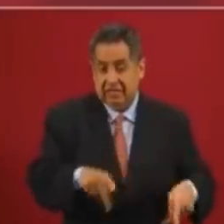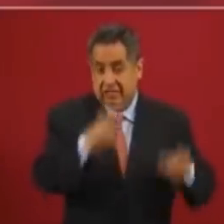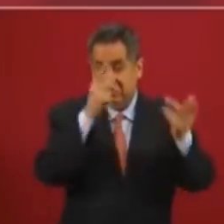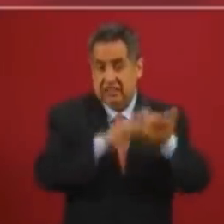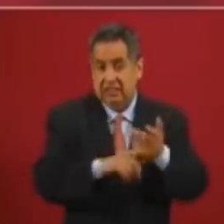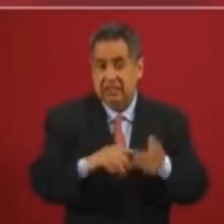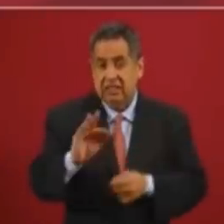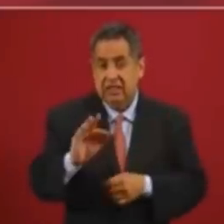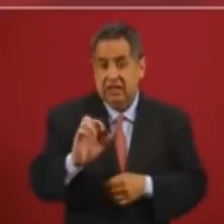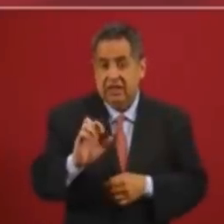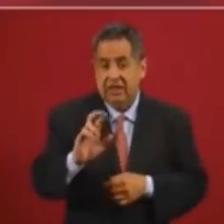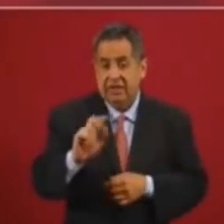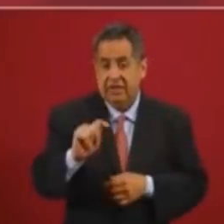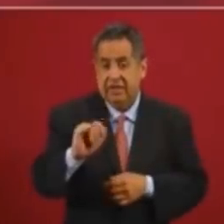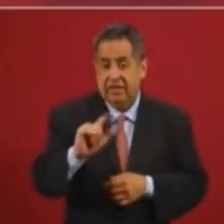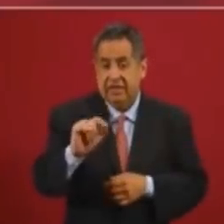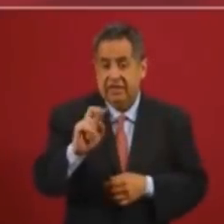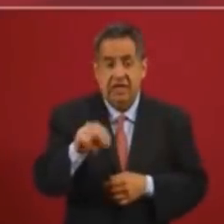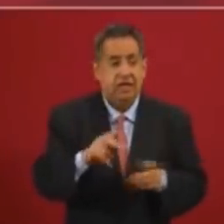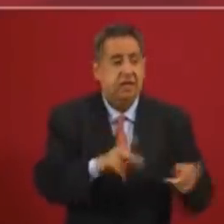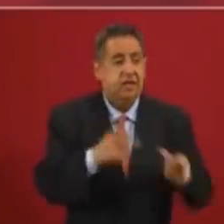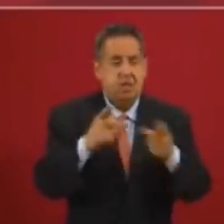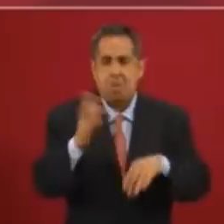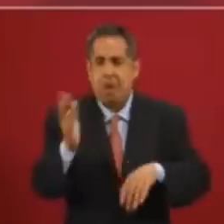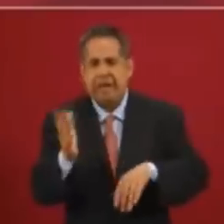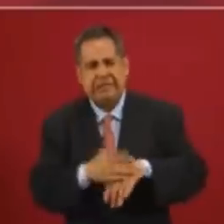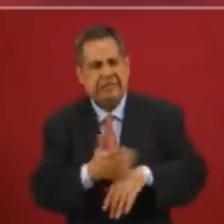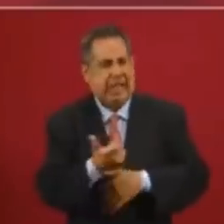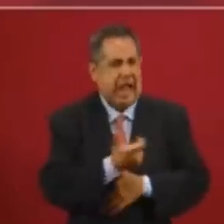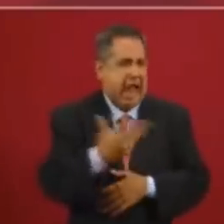de fertilizante a un sobreprecio